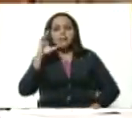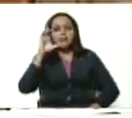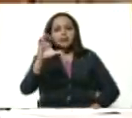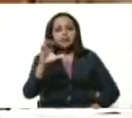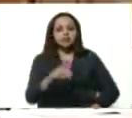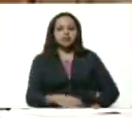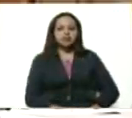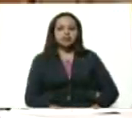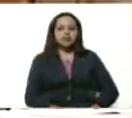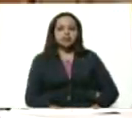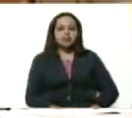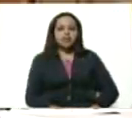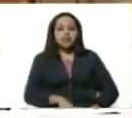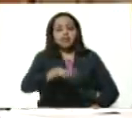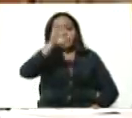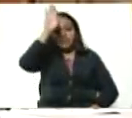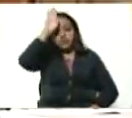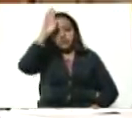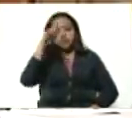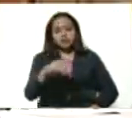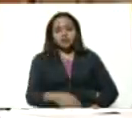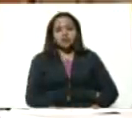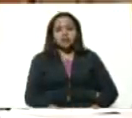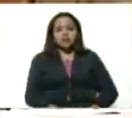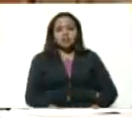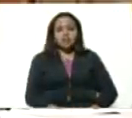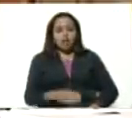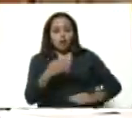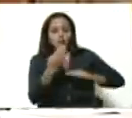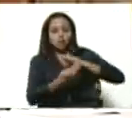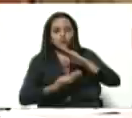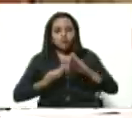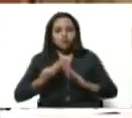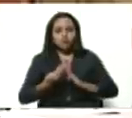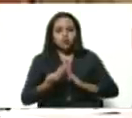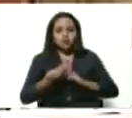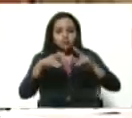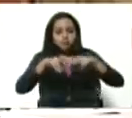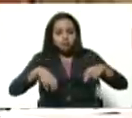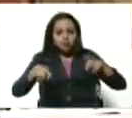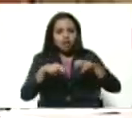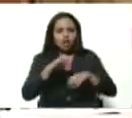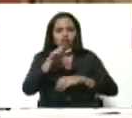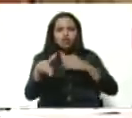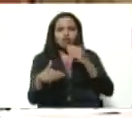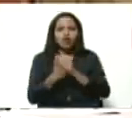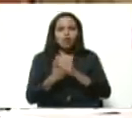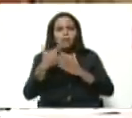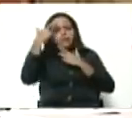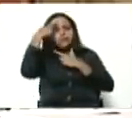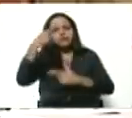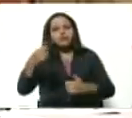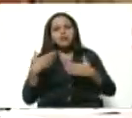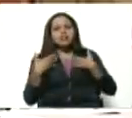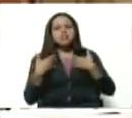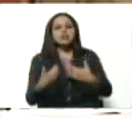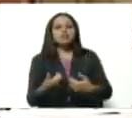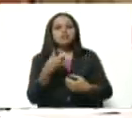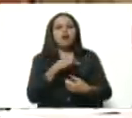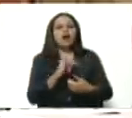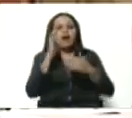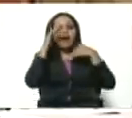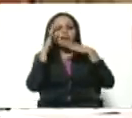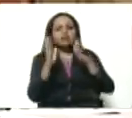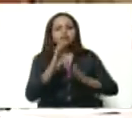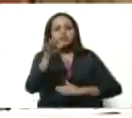médicas de los enfermeros de los una lista de todos los profesionales de la salud que están allí atendiendo a todos